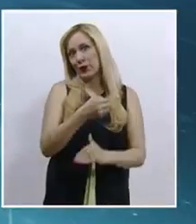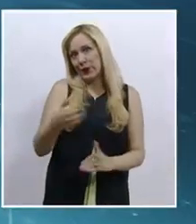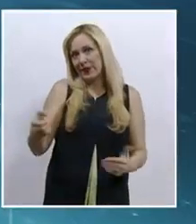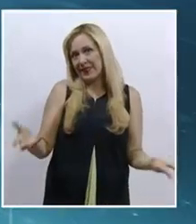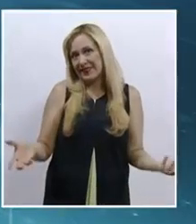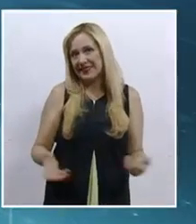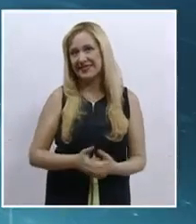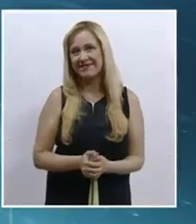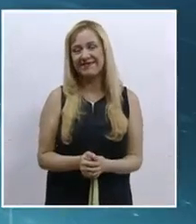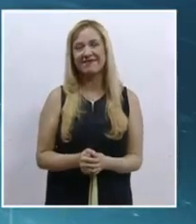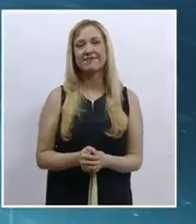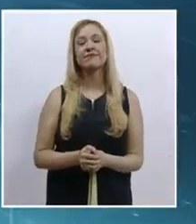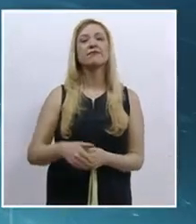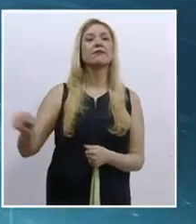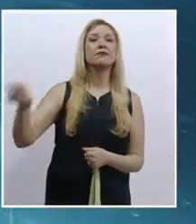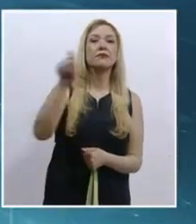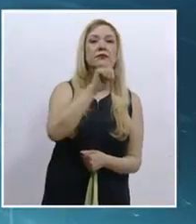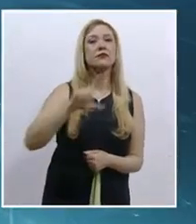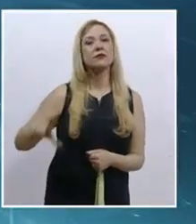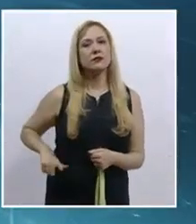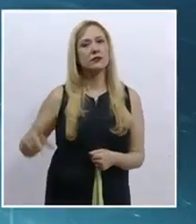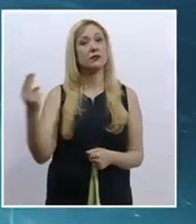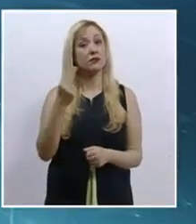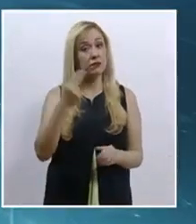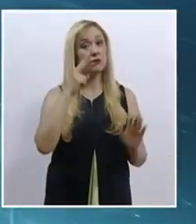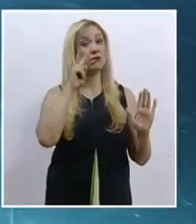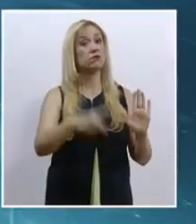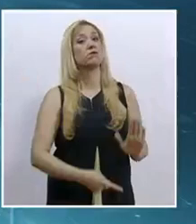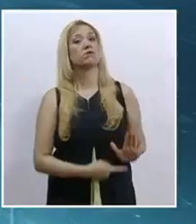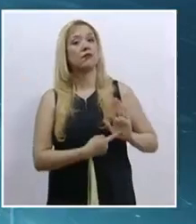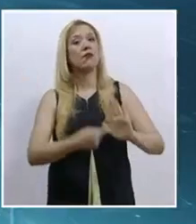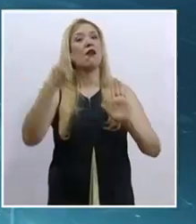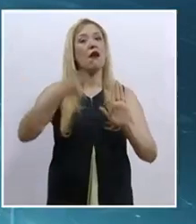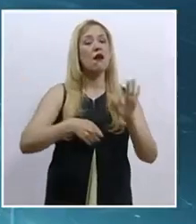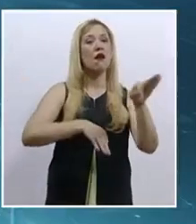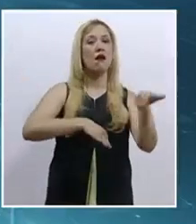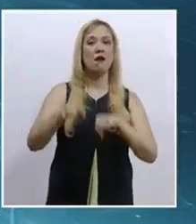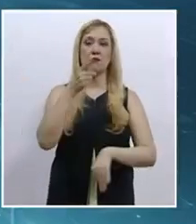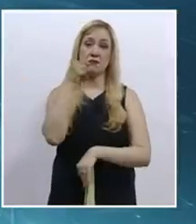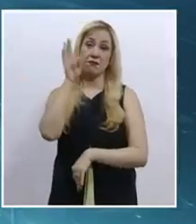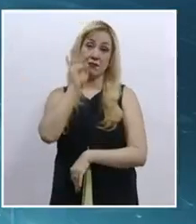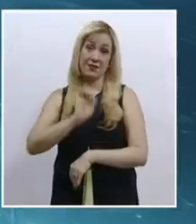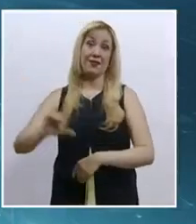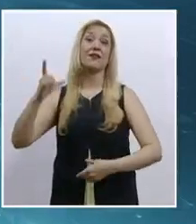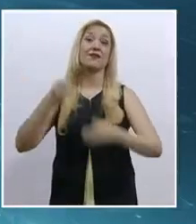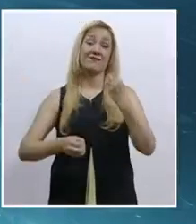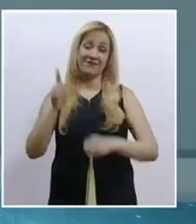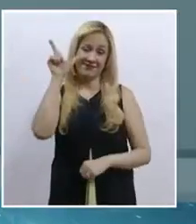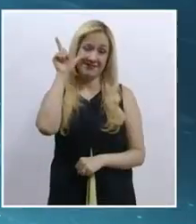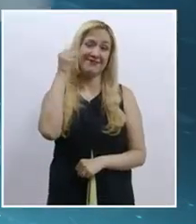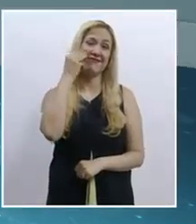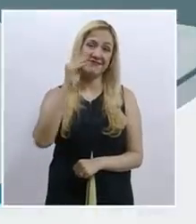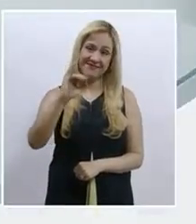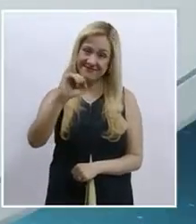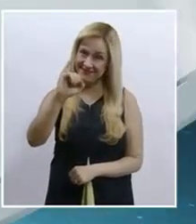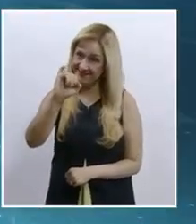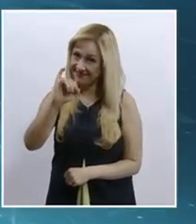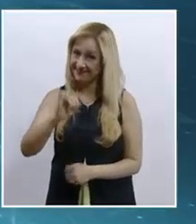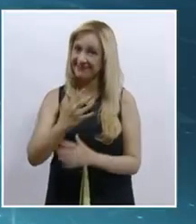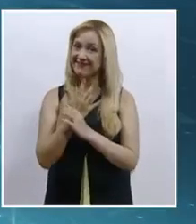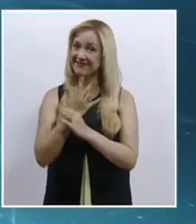Los órganos del Estado están obligados a rendir cuentas de su actuación, aseguró el ministro Luis María Aguilar.